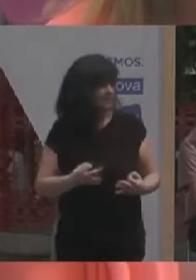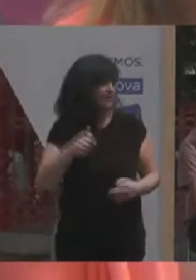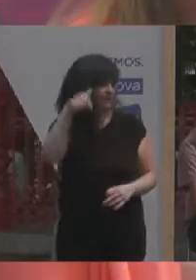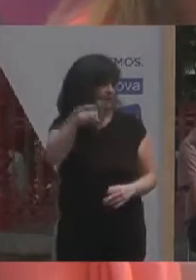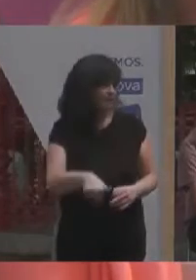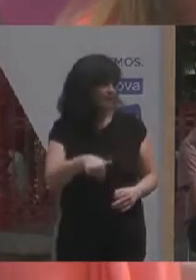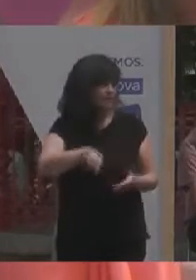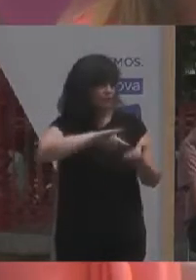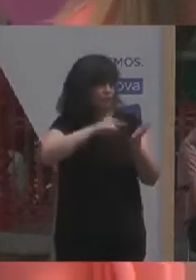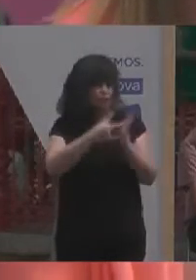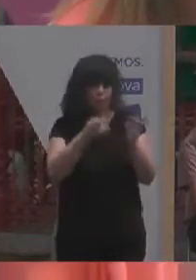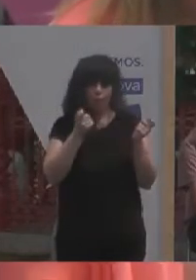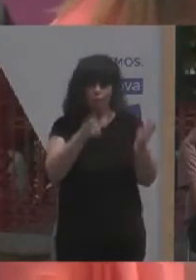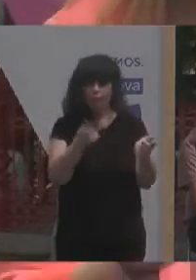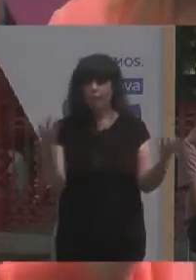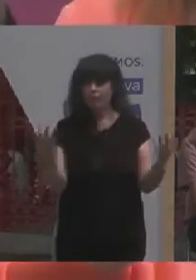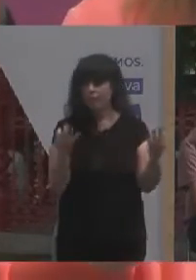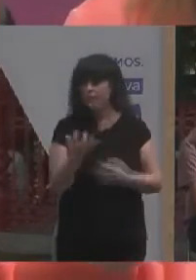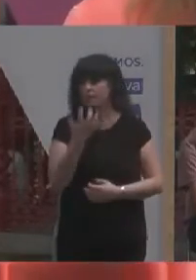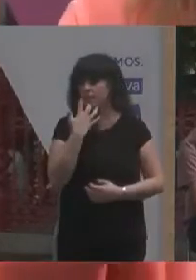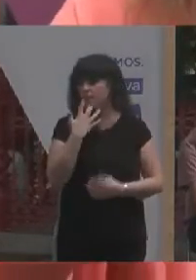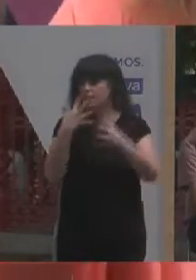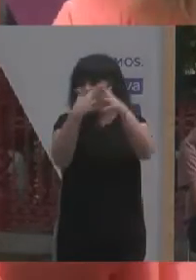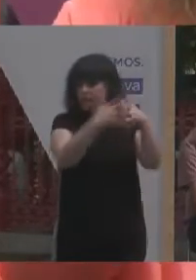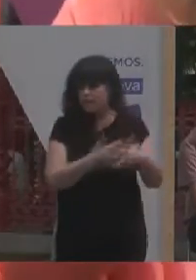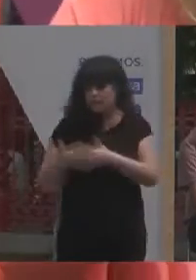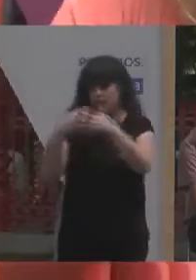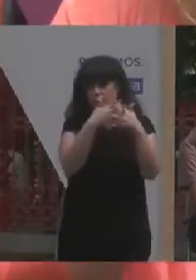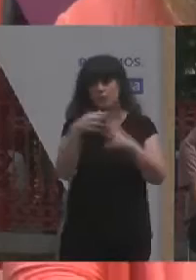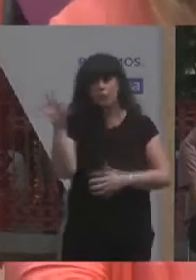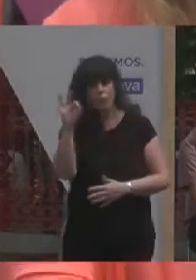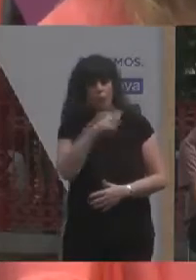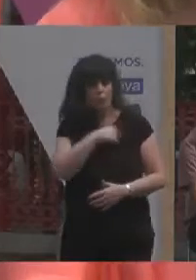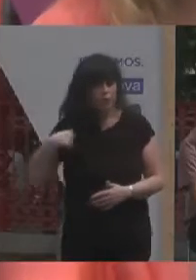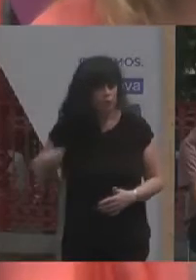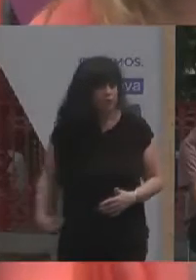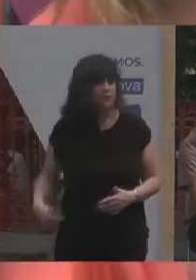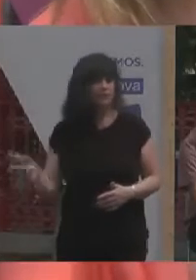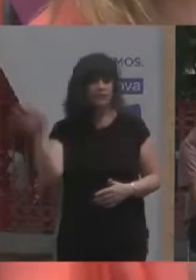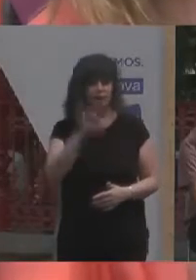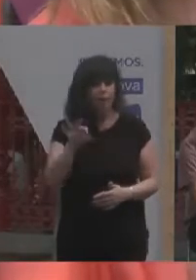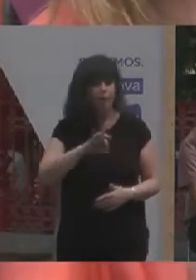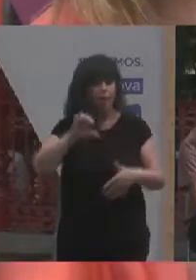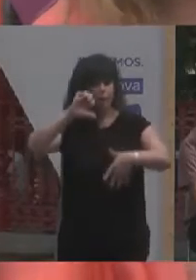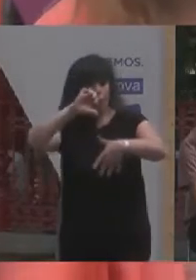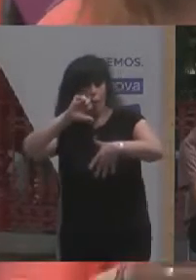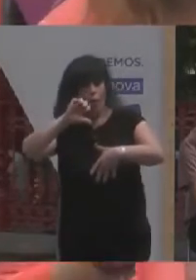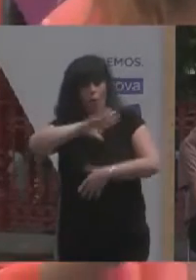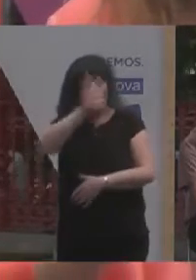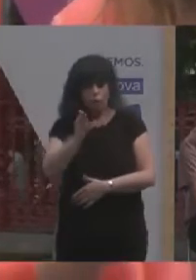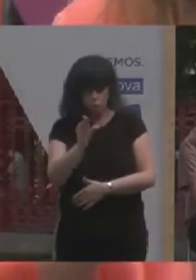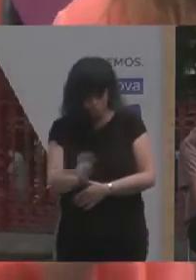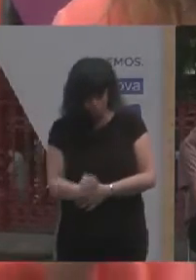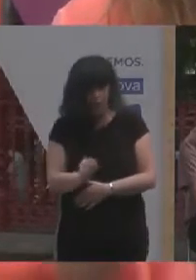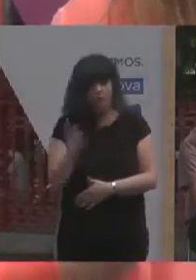todo o mundo, desde Estados Unidos, desde China, desde Sudáfrica e desde Ourense tamén. Eu estou